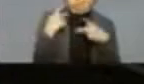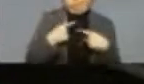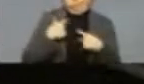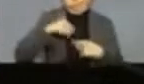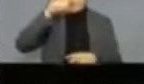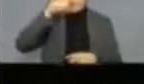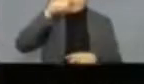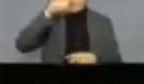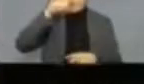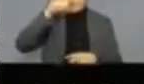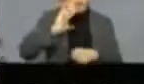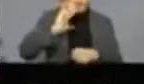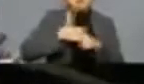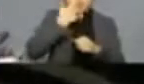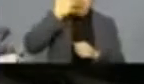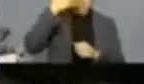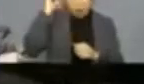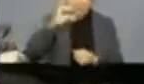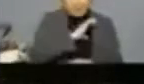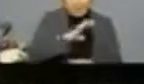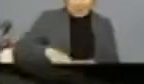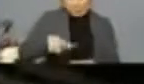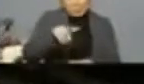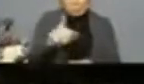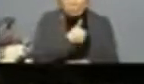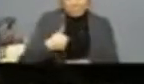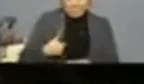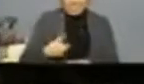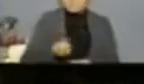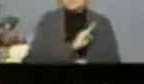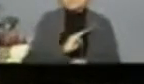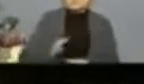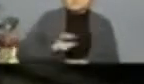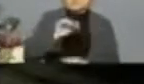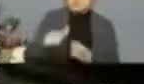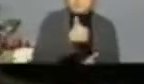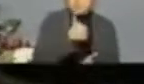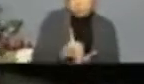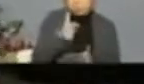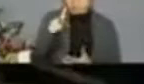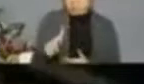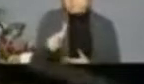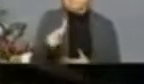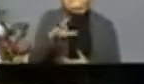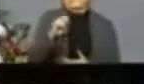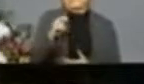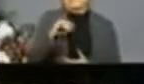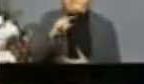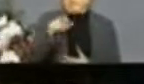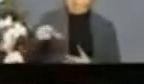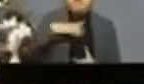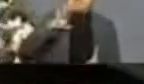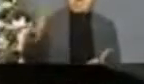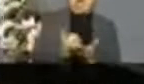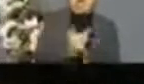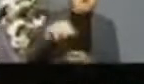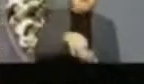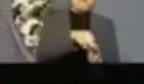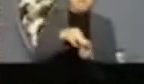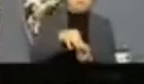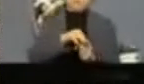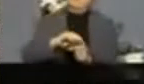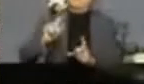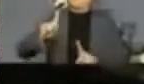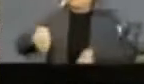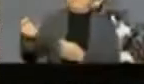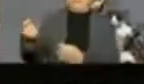25%, imagínate. Y eso es a eso quieren que vayamos los señores del Partido Acción